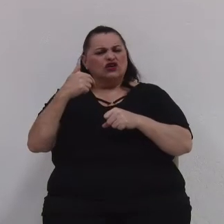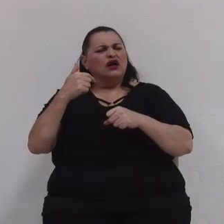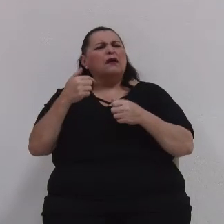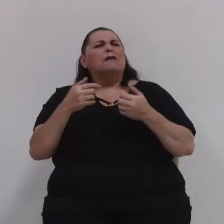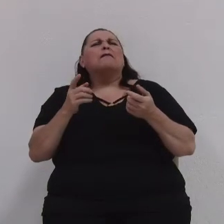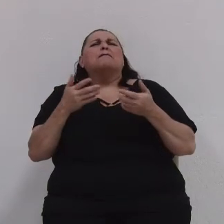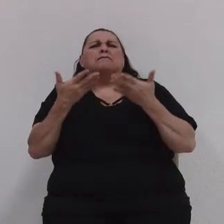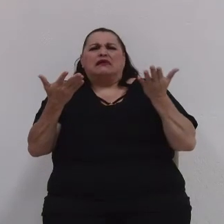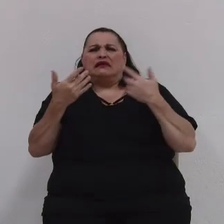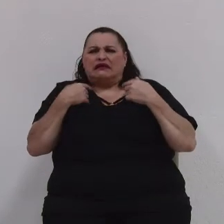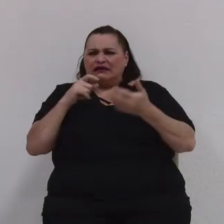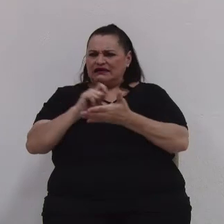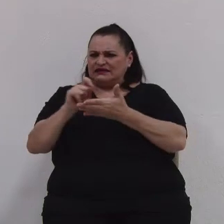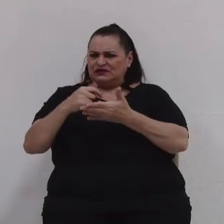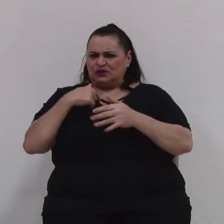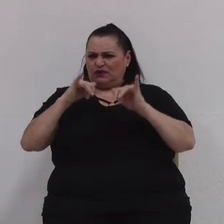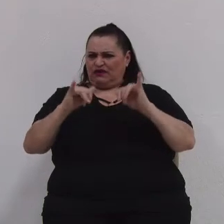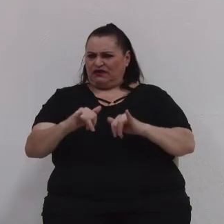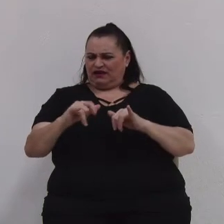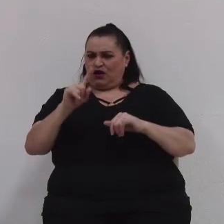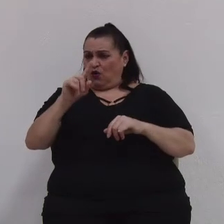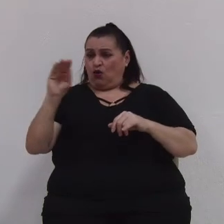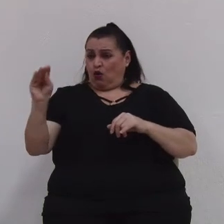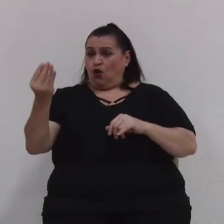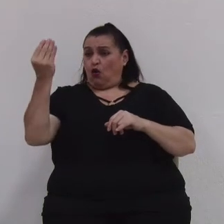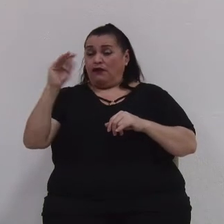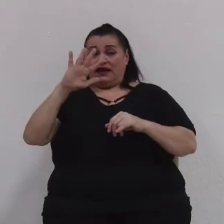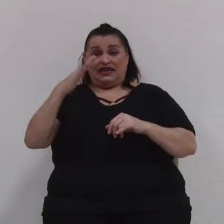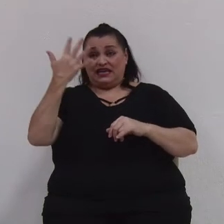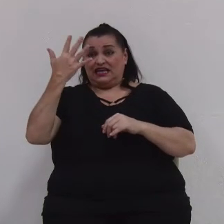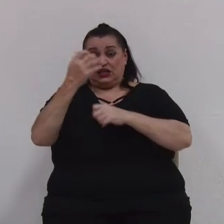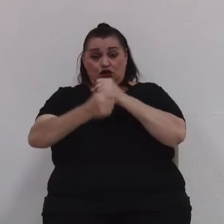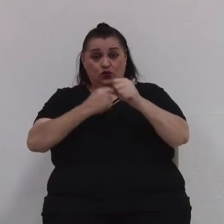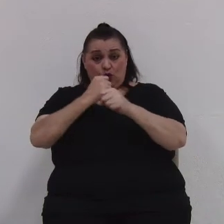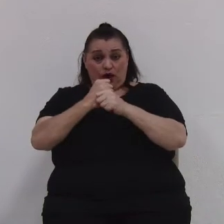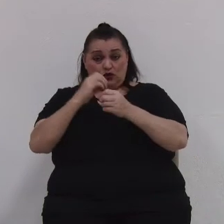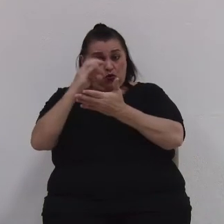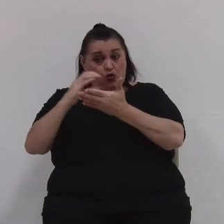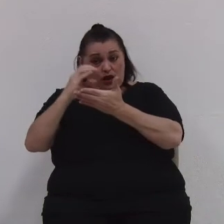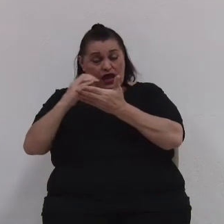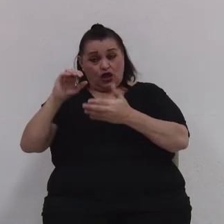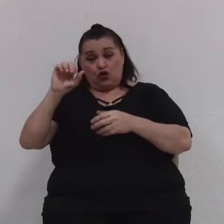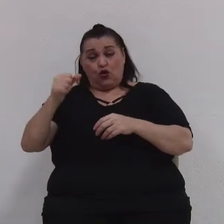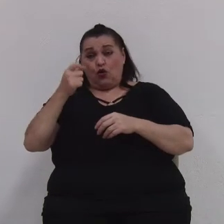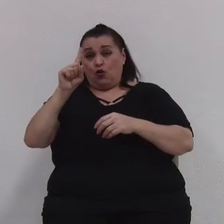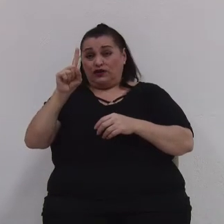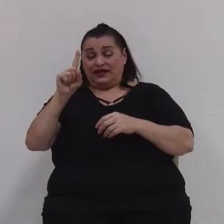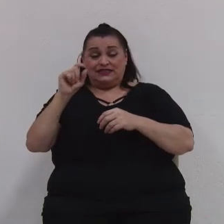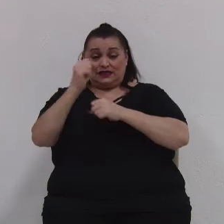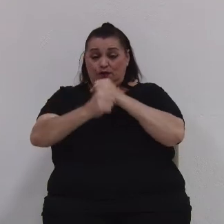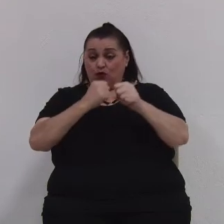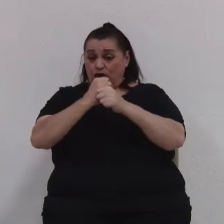escuela. Un muchacho de 5º año, de 11º año en un